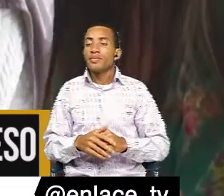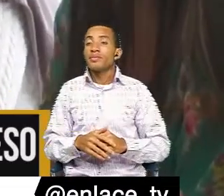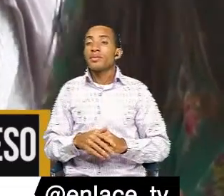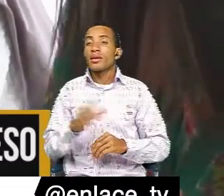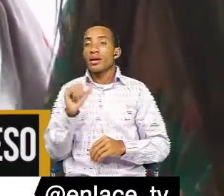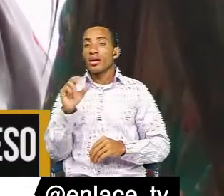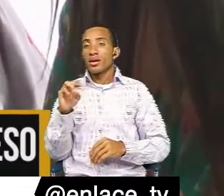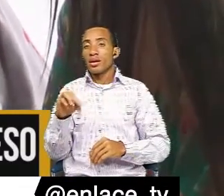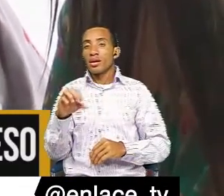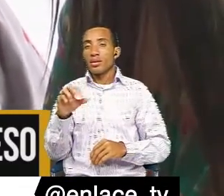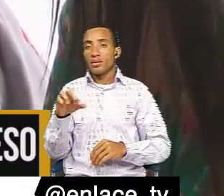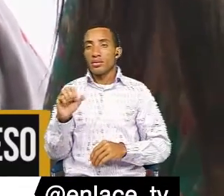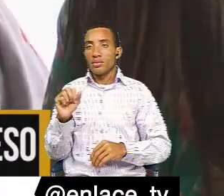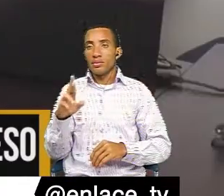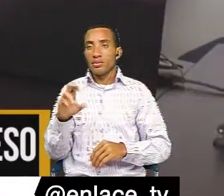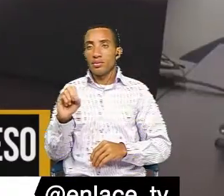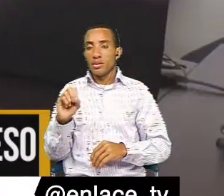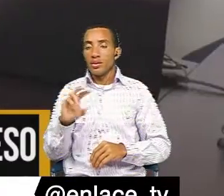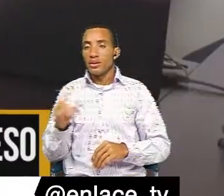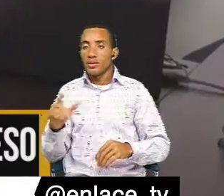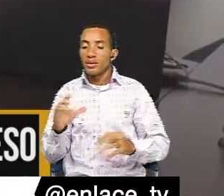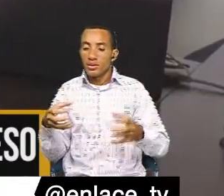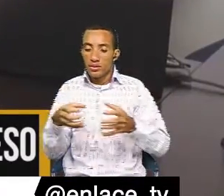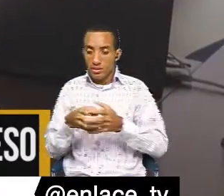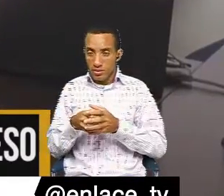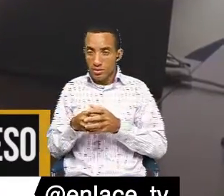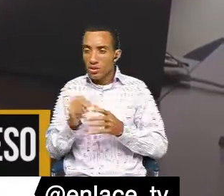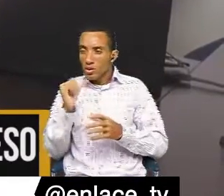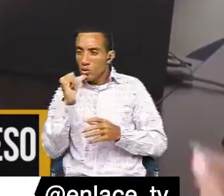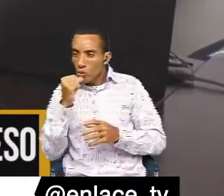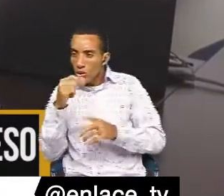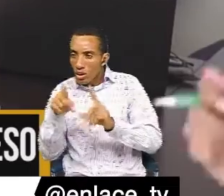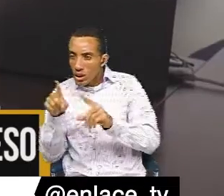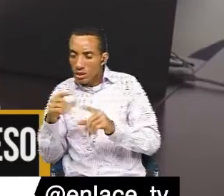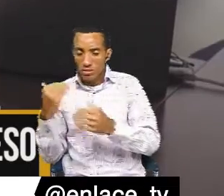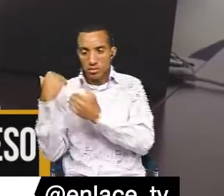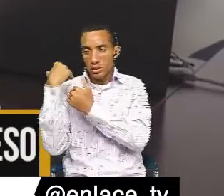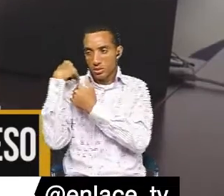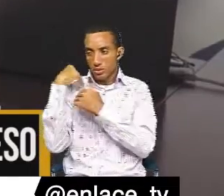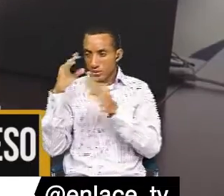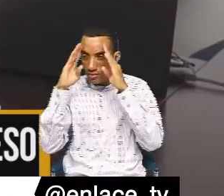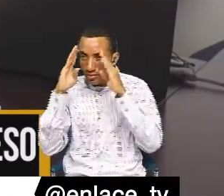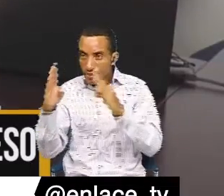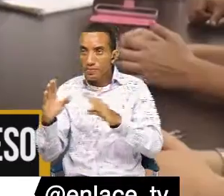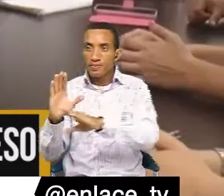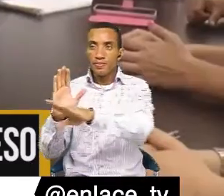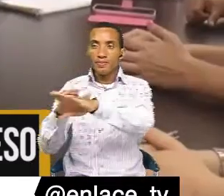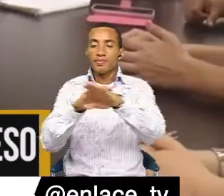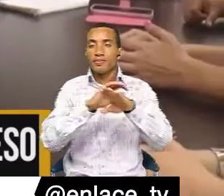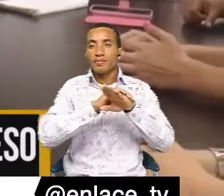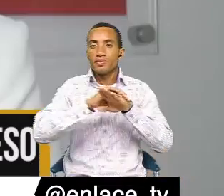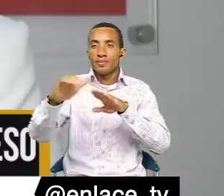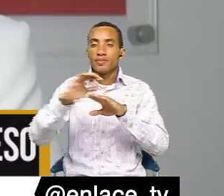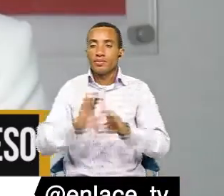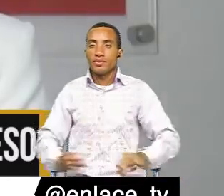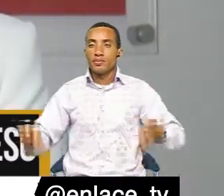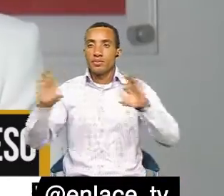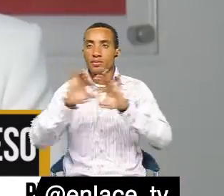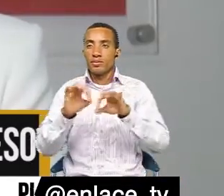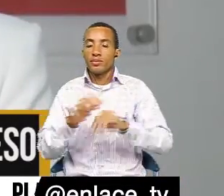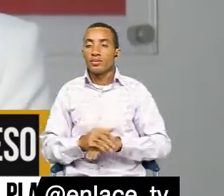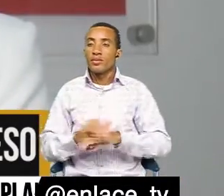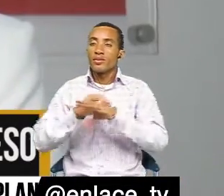de la Unidad Administrativa Especial para la Atención y Reparación Integral de las Víctimas, extendió la invitación a este importante evento. Es una invitación